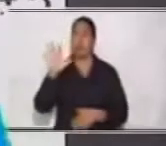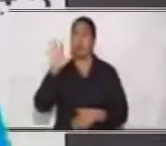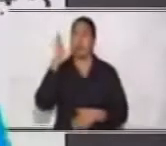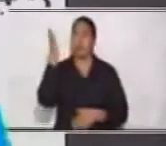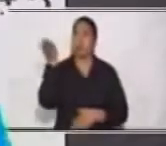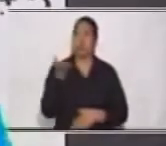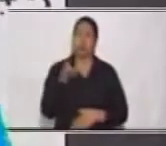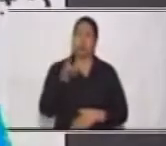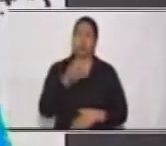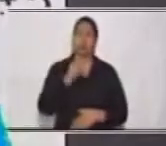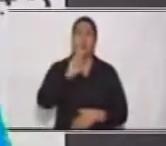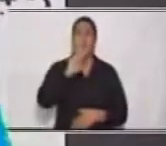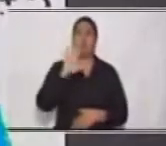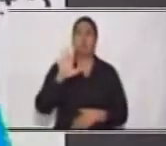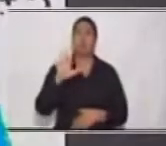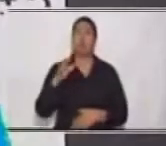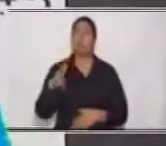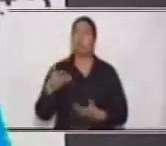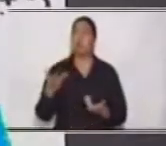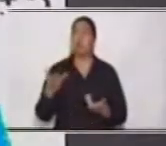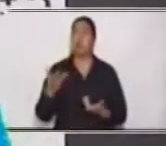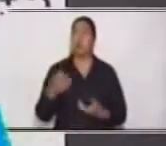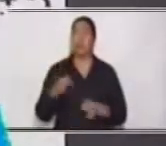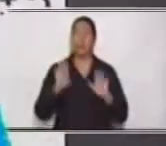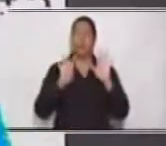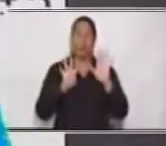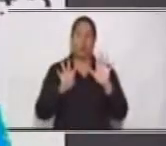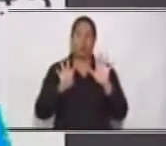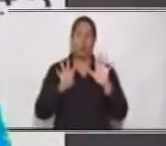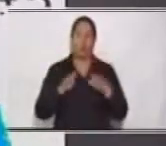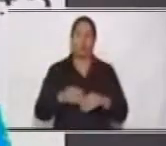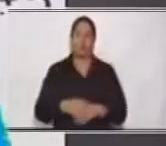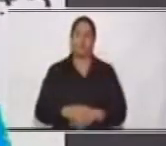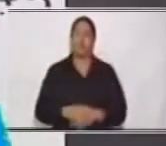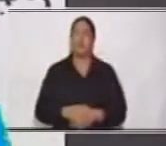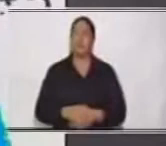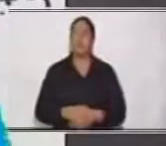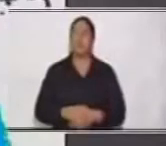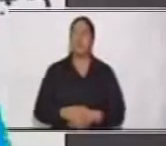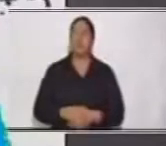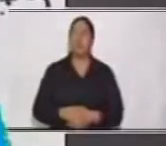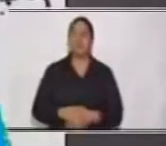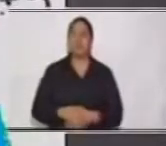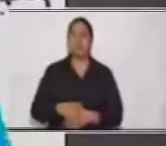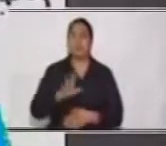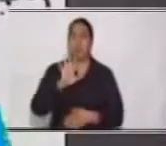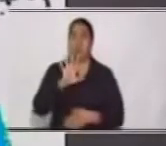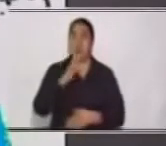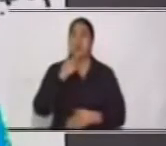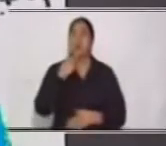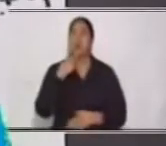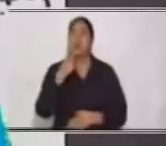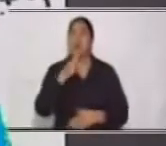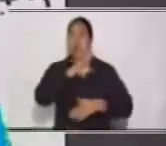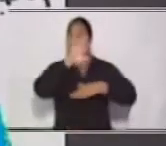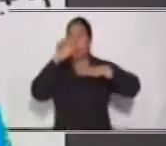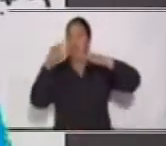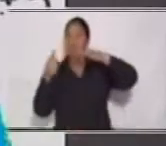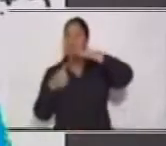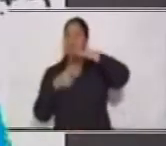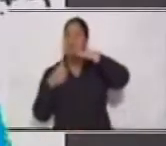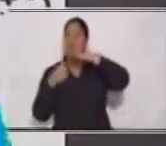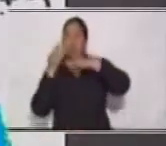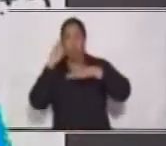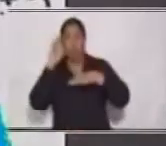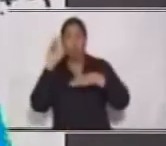dividido 25 nos va a dar 9. ¿Sí? El resultado se escribe abajo, porque